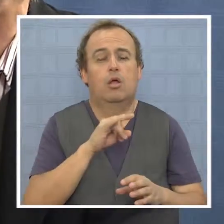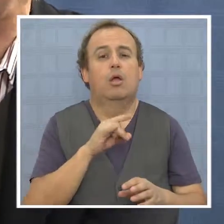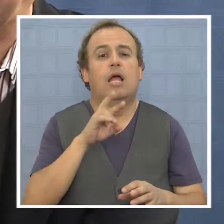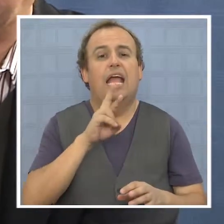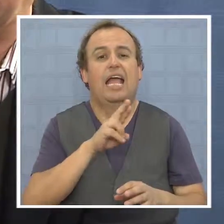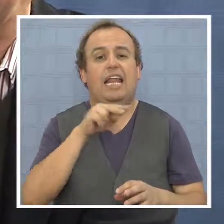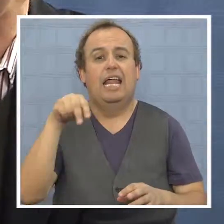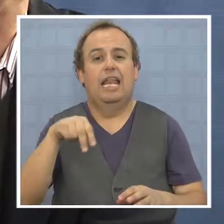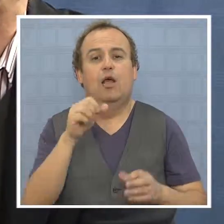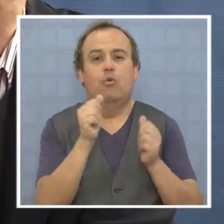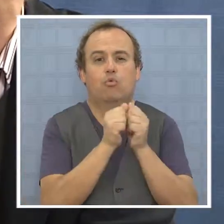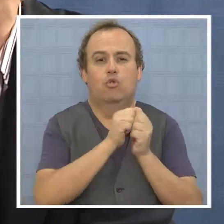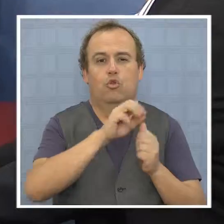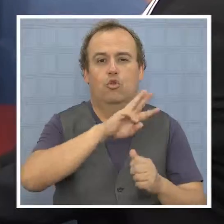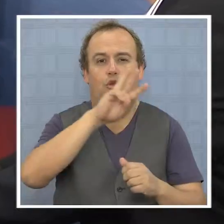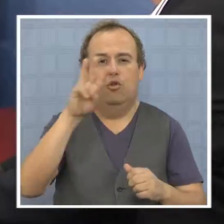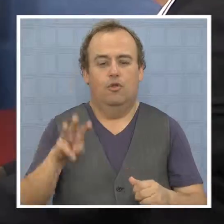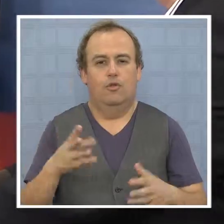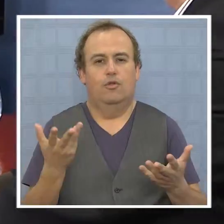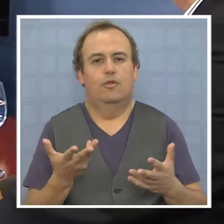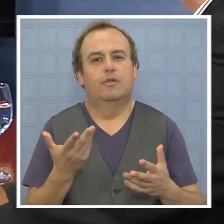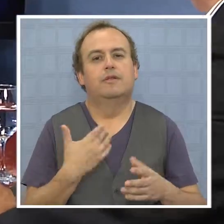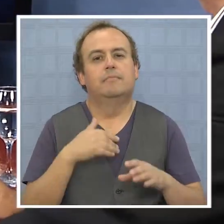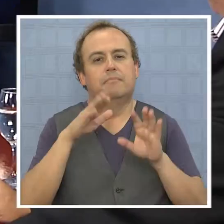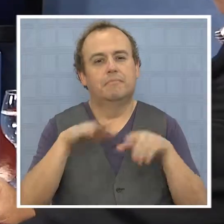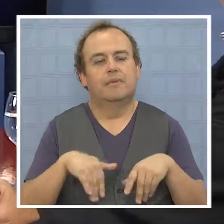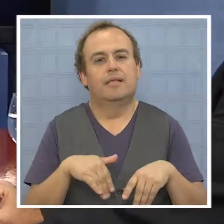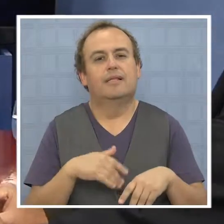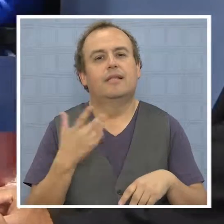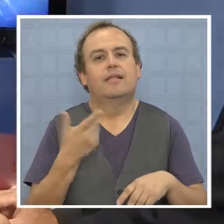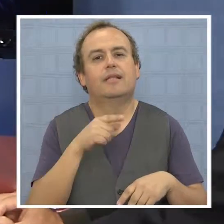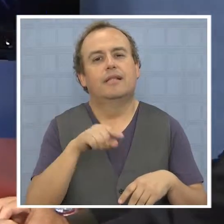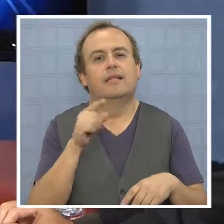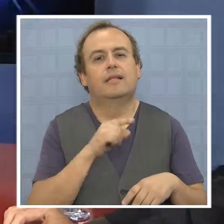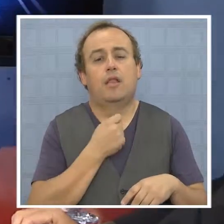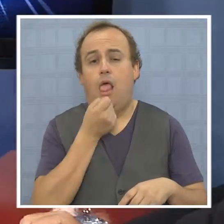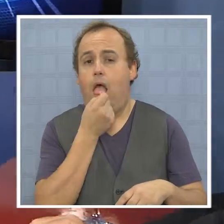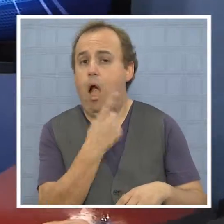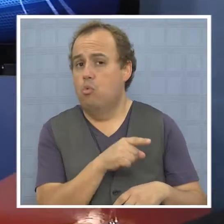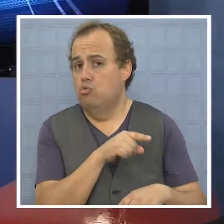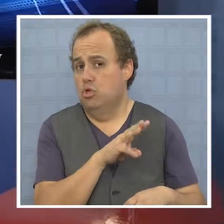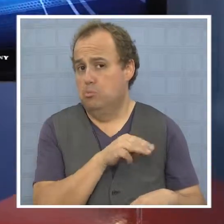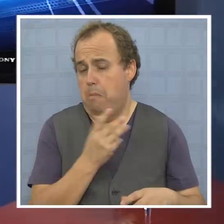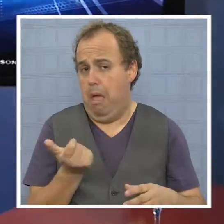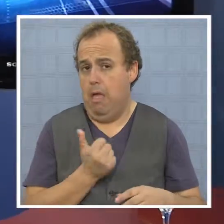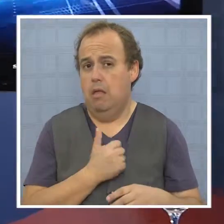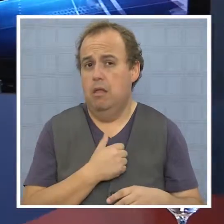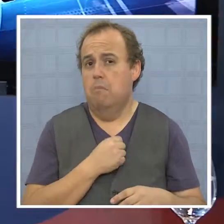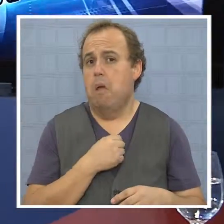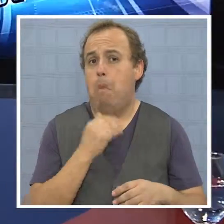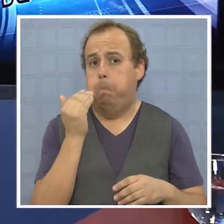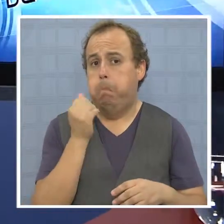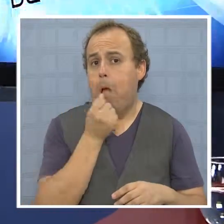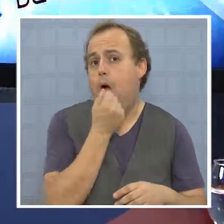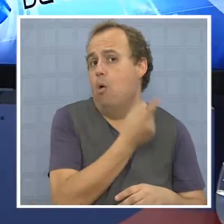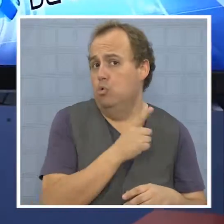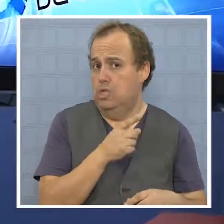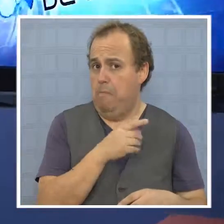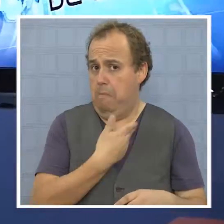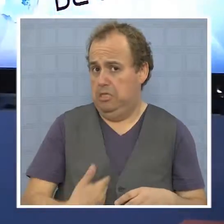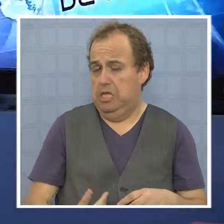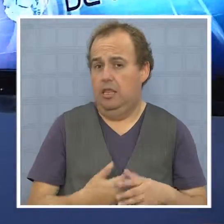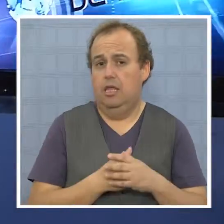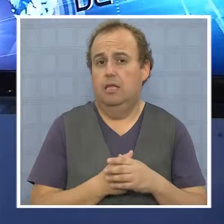con la ADC en este tema. Ayer me entrevistaba a la radio cooperativa por lo mismo y yo le decía que está igual que el Chavo del Ocho cuando acusanlo con tu mamá, Kiko. Van a ir a acusarnos con el